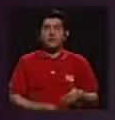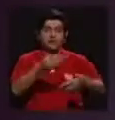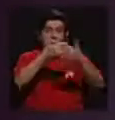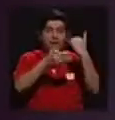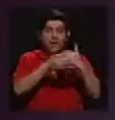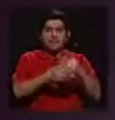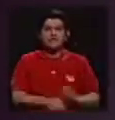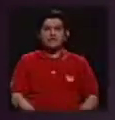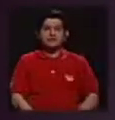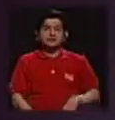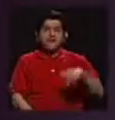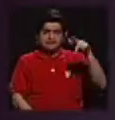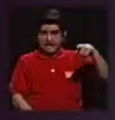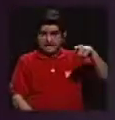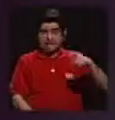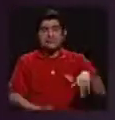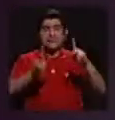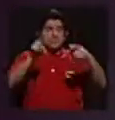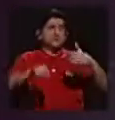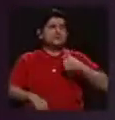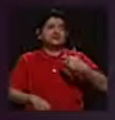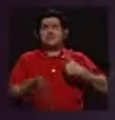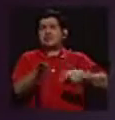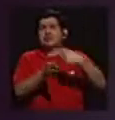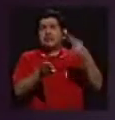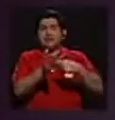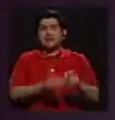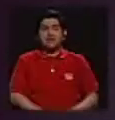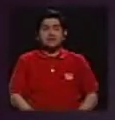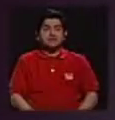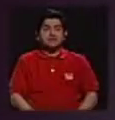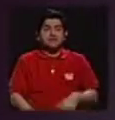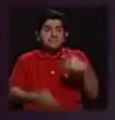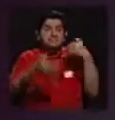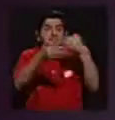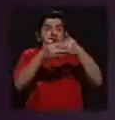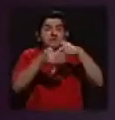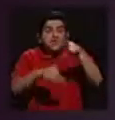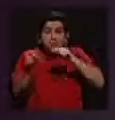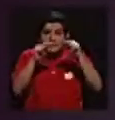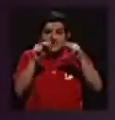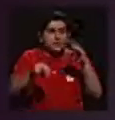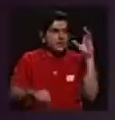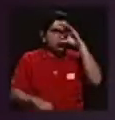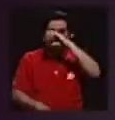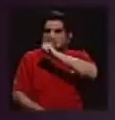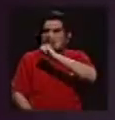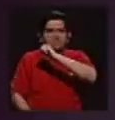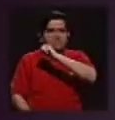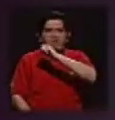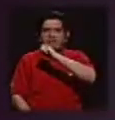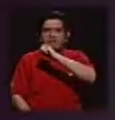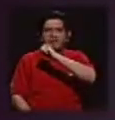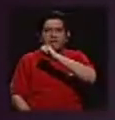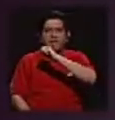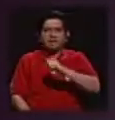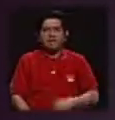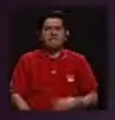Patricia, a veces las personas tienen frente a sus narices la trata y no la reconocen como tal, aparte